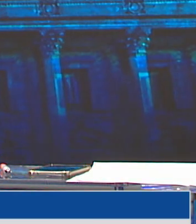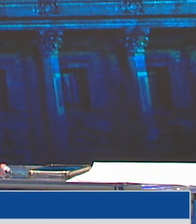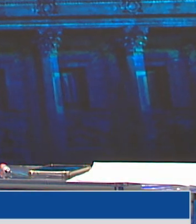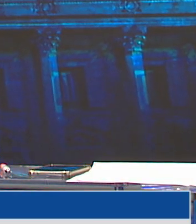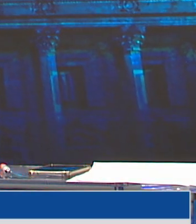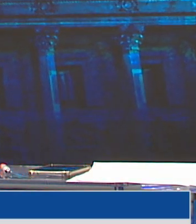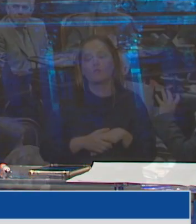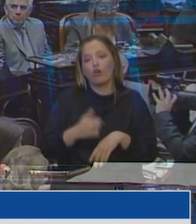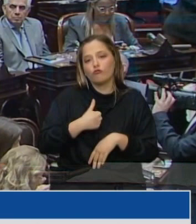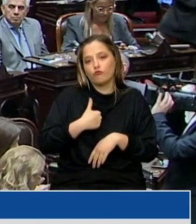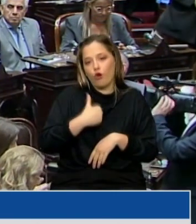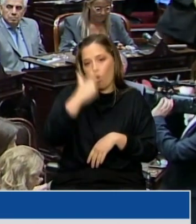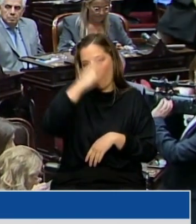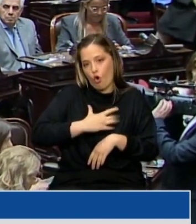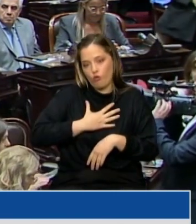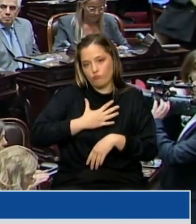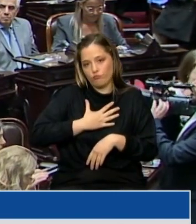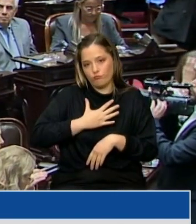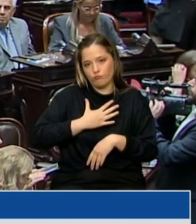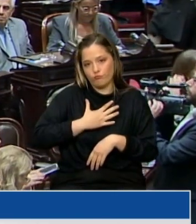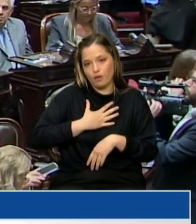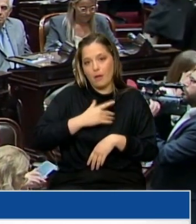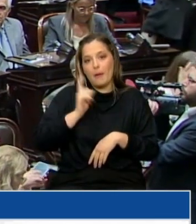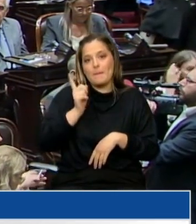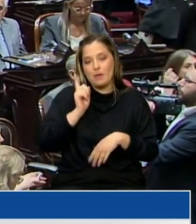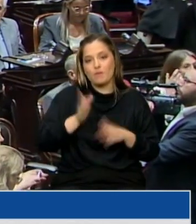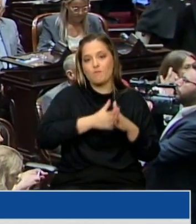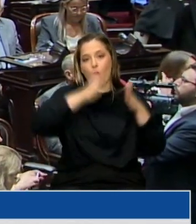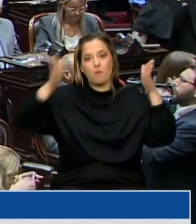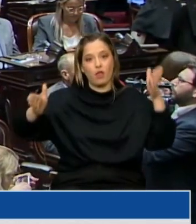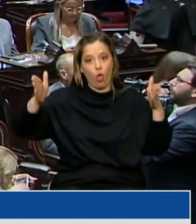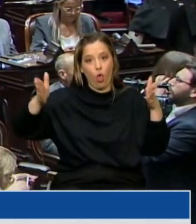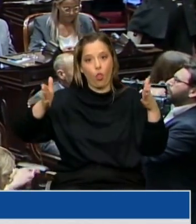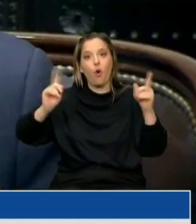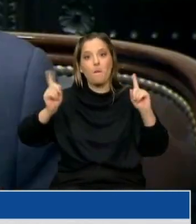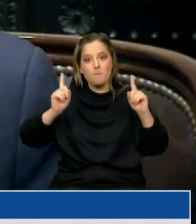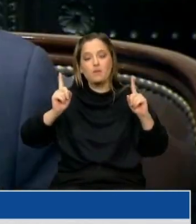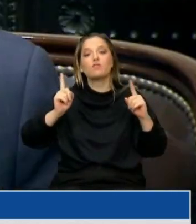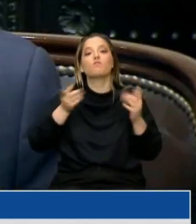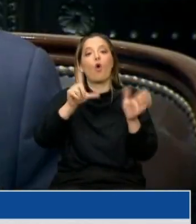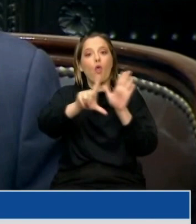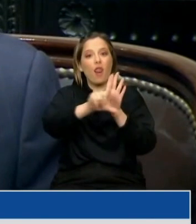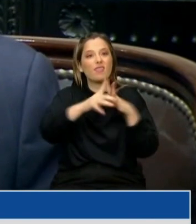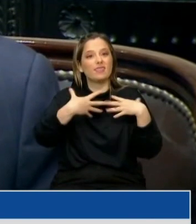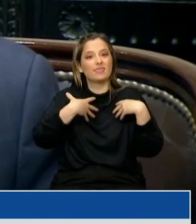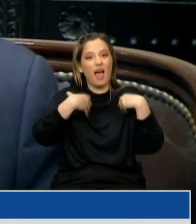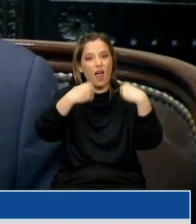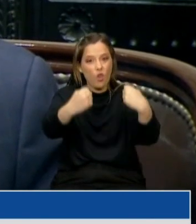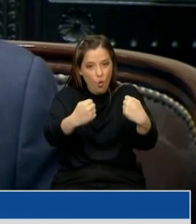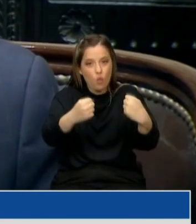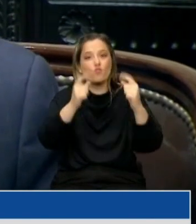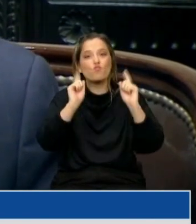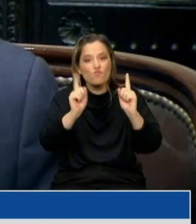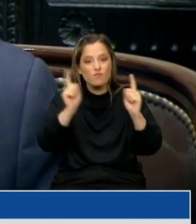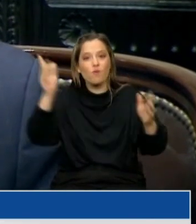decía. Yo creo que terminar este periodo con una ley de salud, con un dictamen